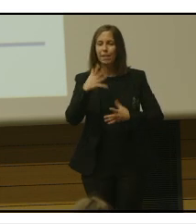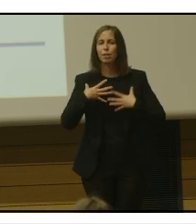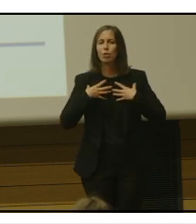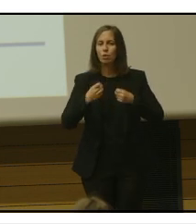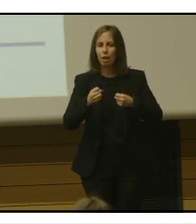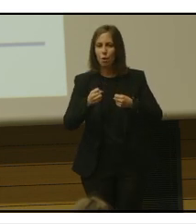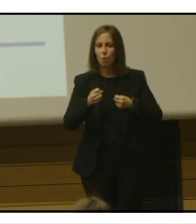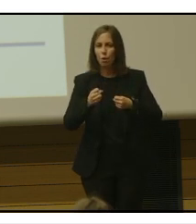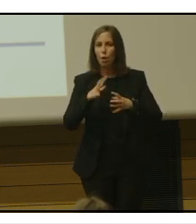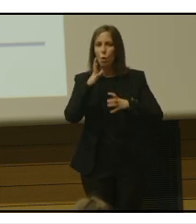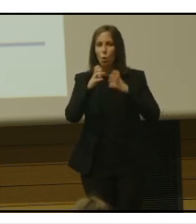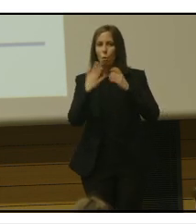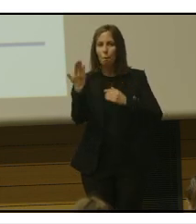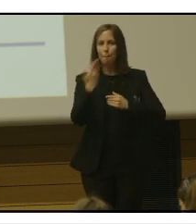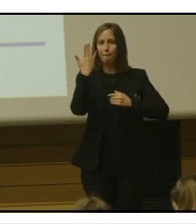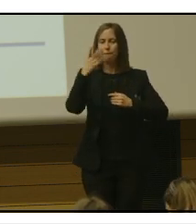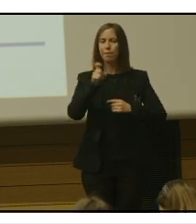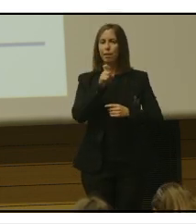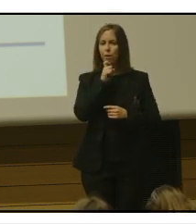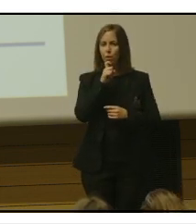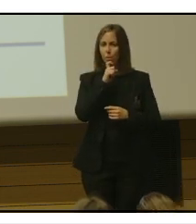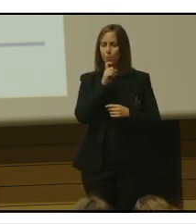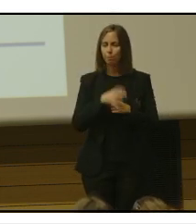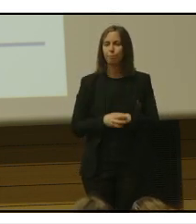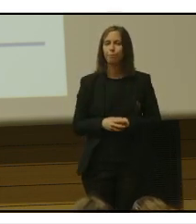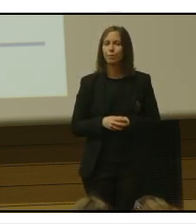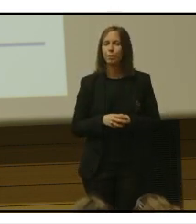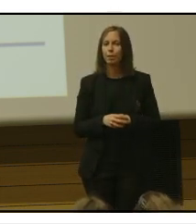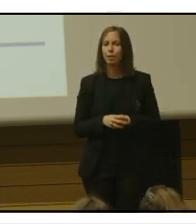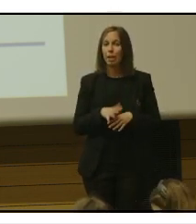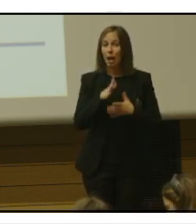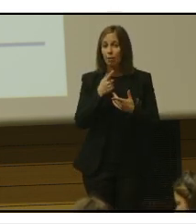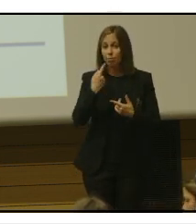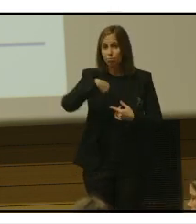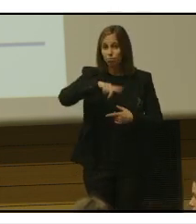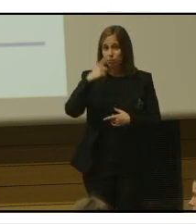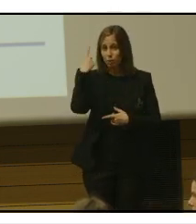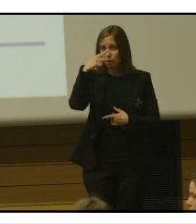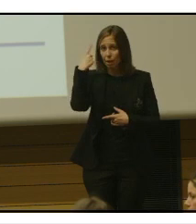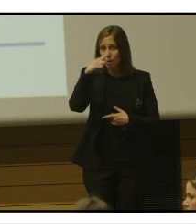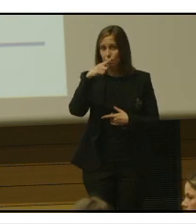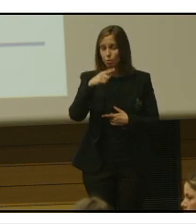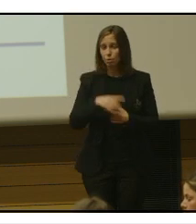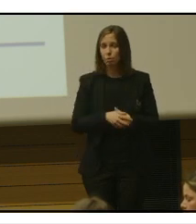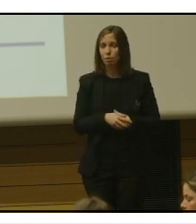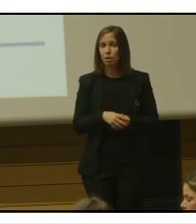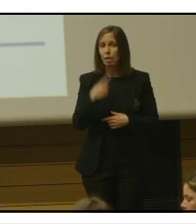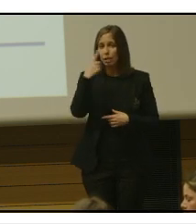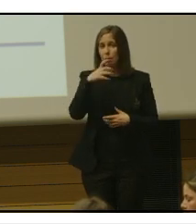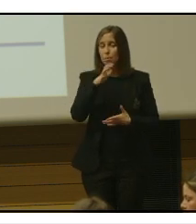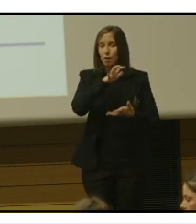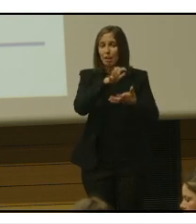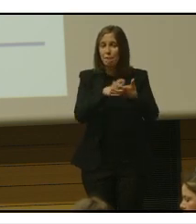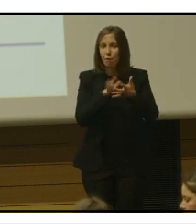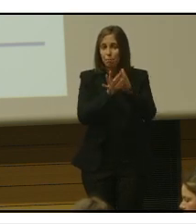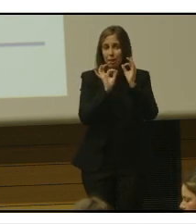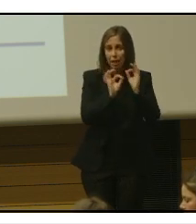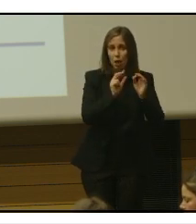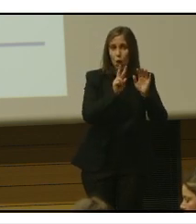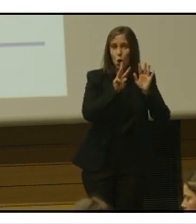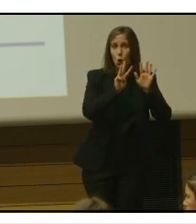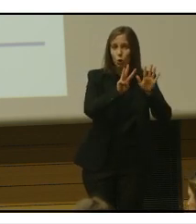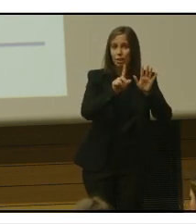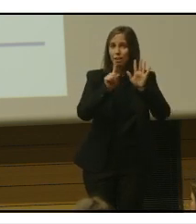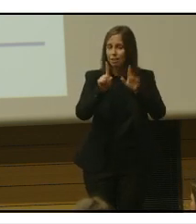tener la exposición al humo ambiental de tabaco. Y ahora, bueno, pues esto es algo que se sabe, y no se sabe porque solo lo diga el Surgeon General del 86, sino